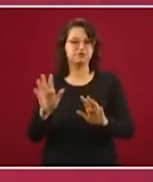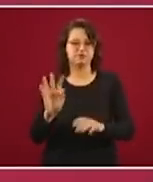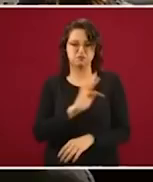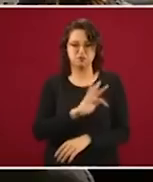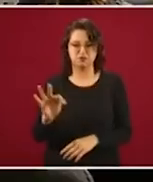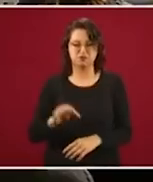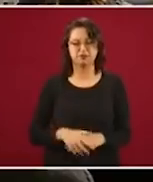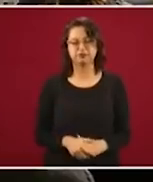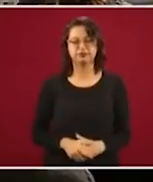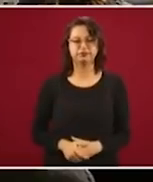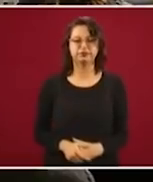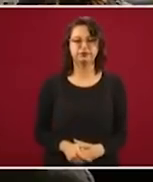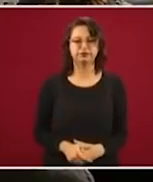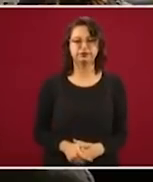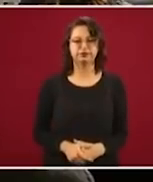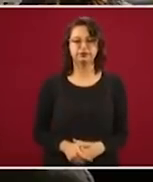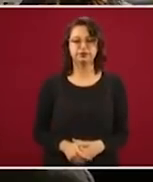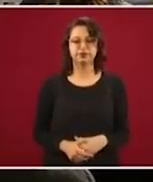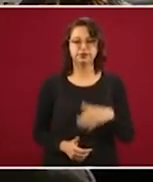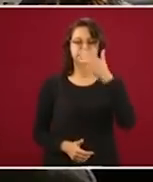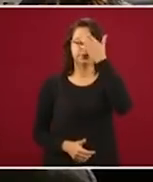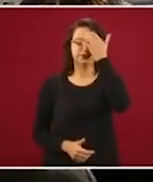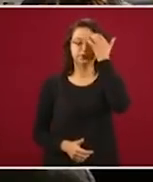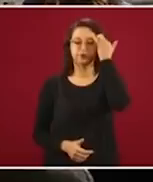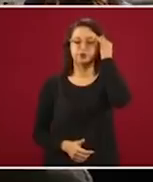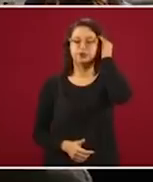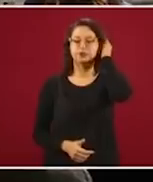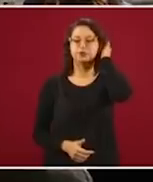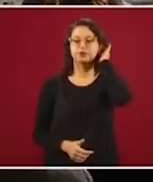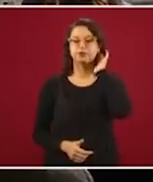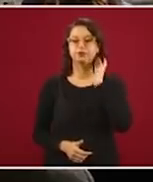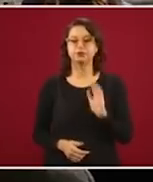temas. Adelante.